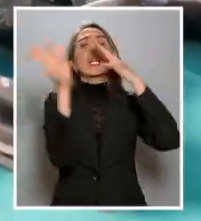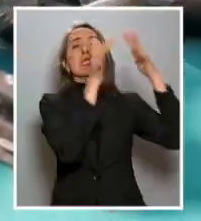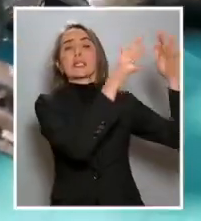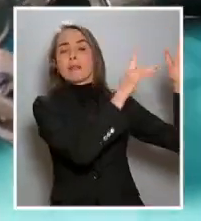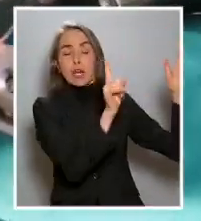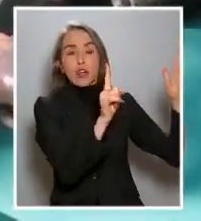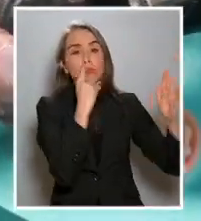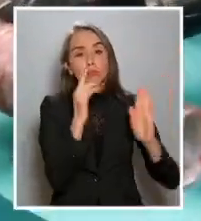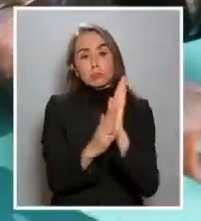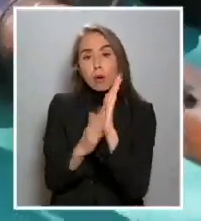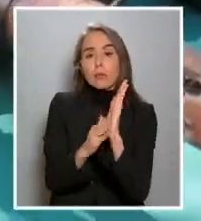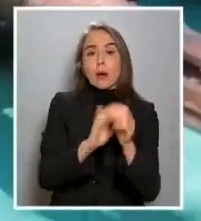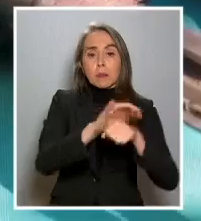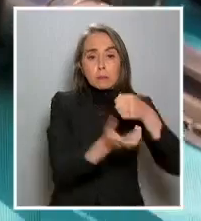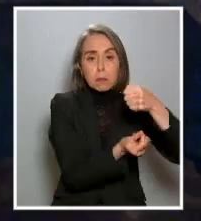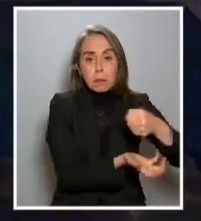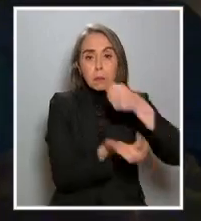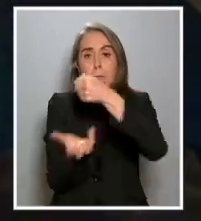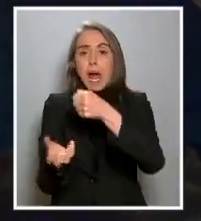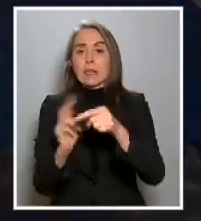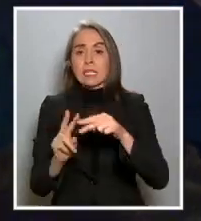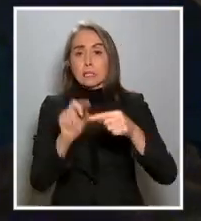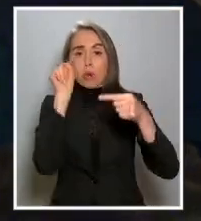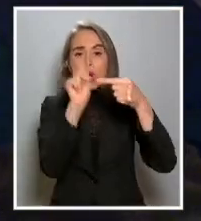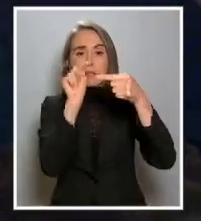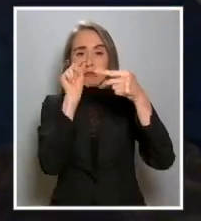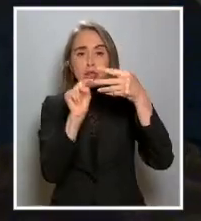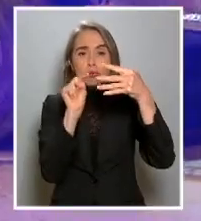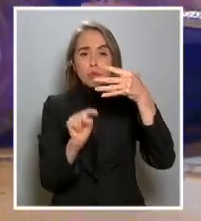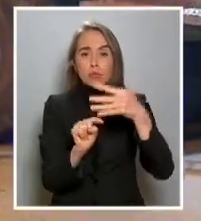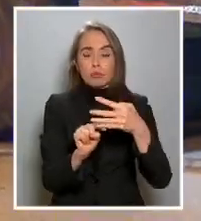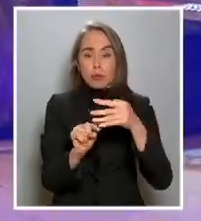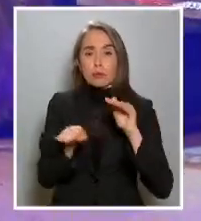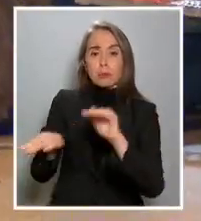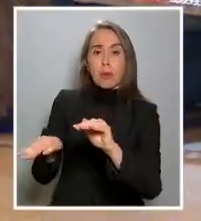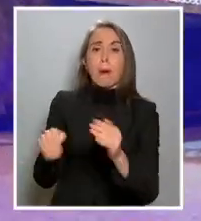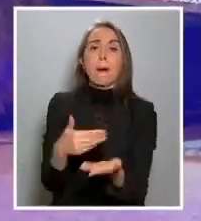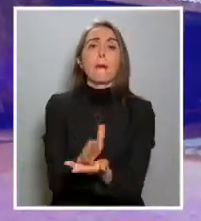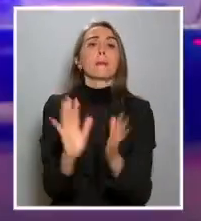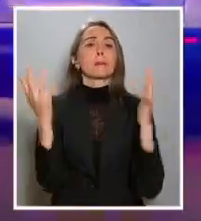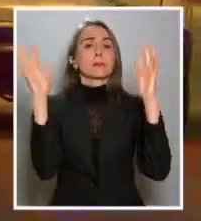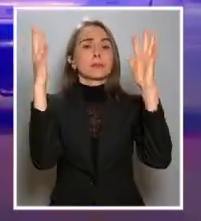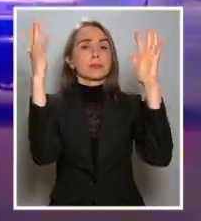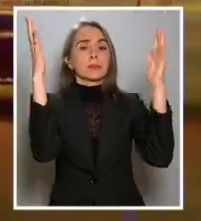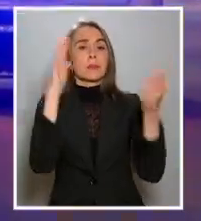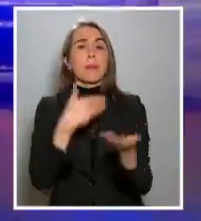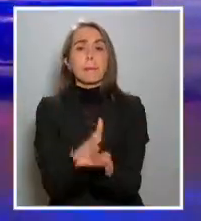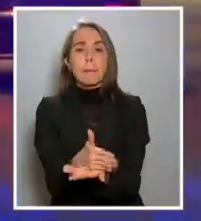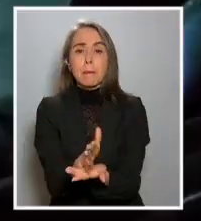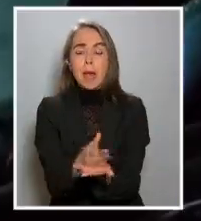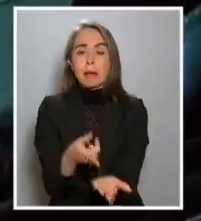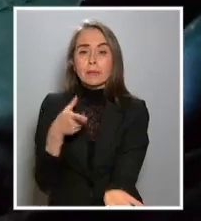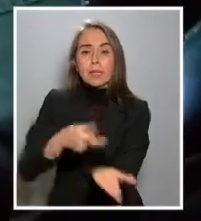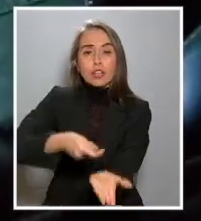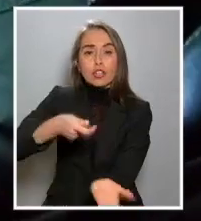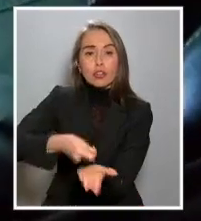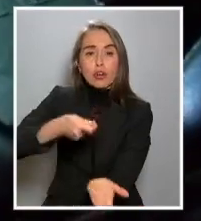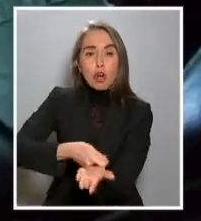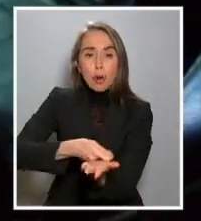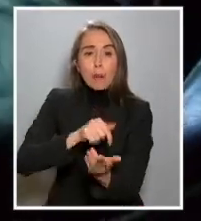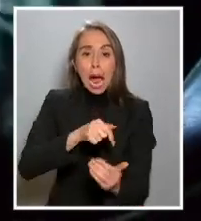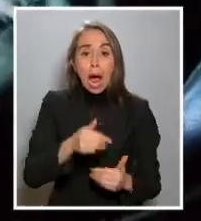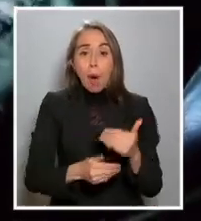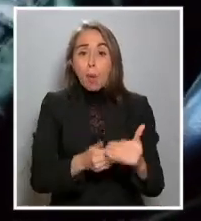se ha reflejado en recursos y medidas concretas. El plan de adquisiciones en